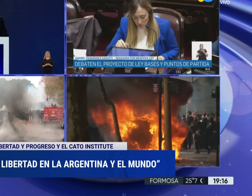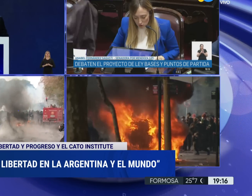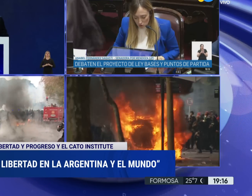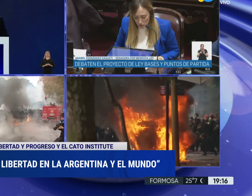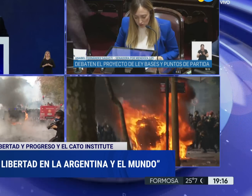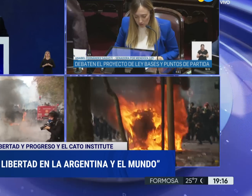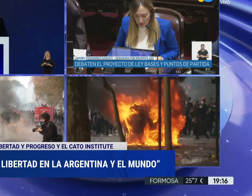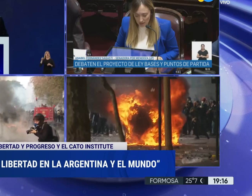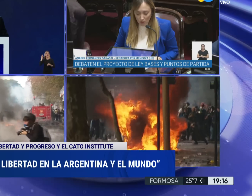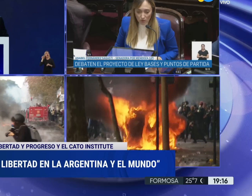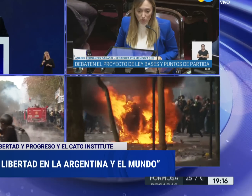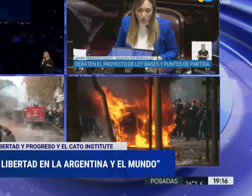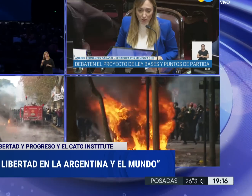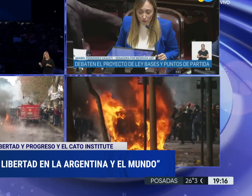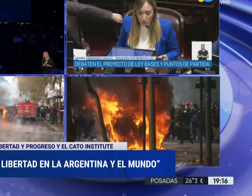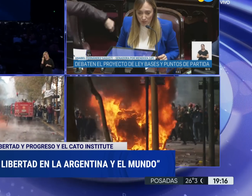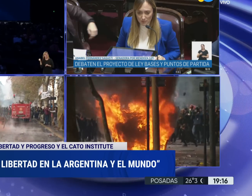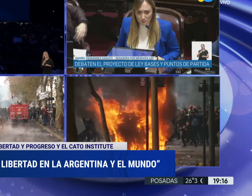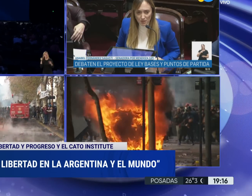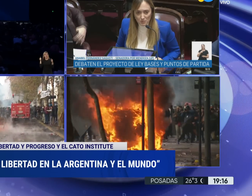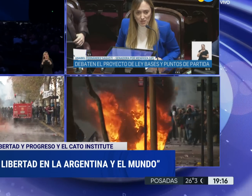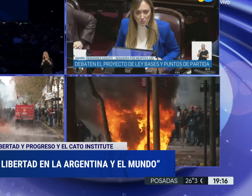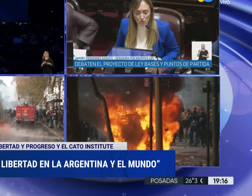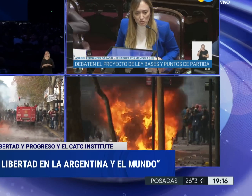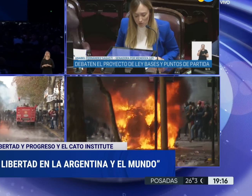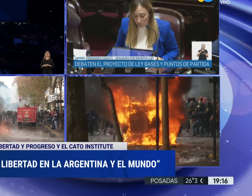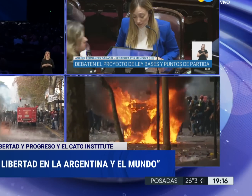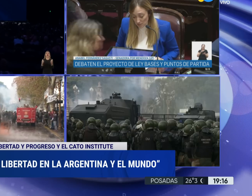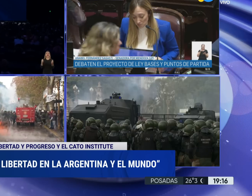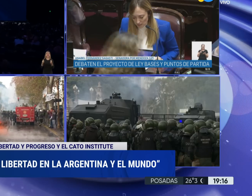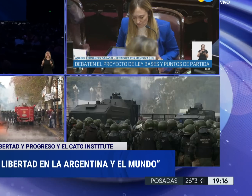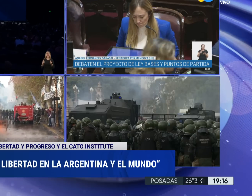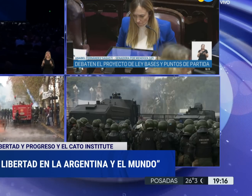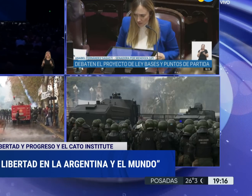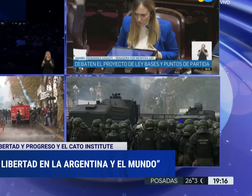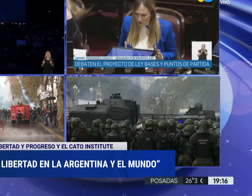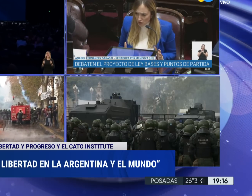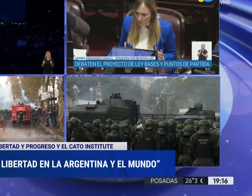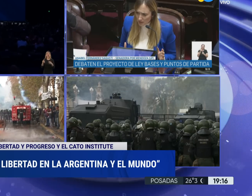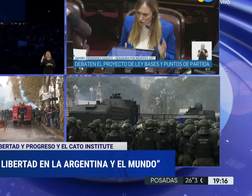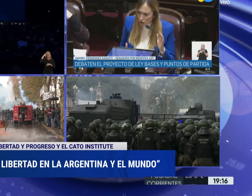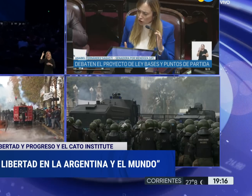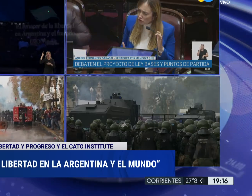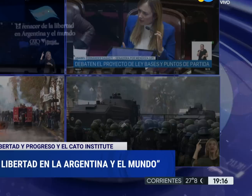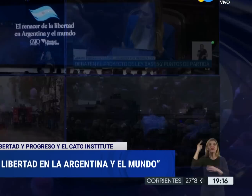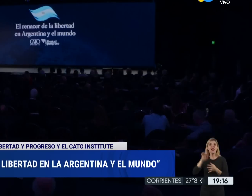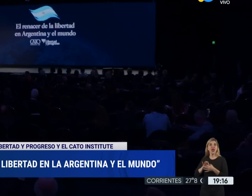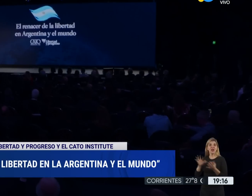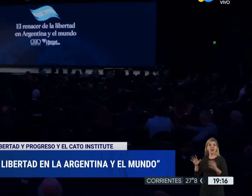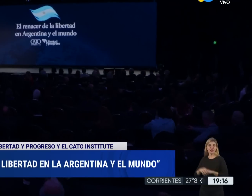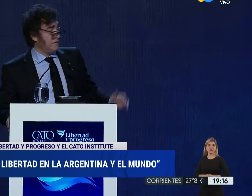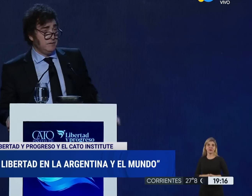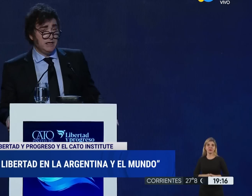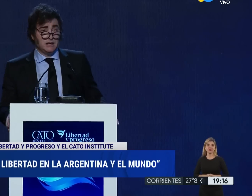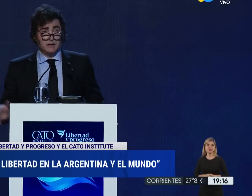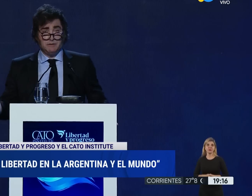Y ahí la clave, justamente, es qué es lo que está de fondo. Y lo que está de fondo son las ideas de la libertad. Yo, digamos, en